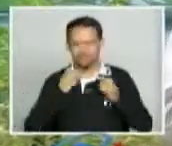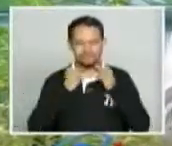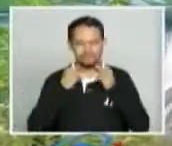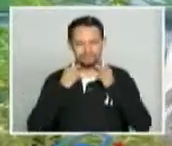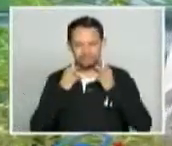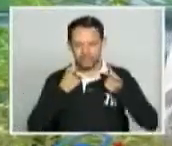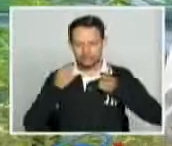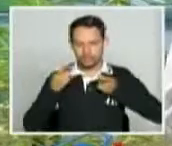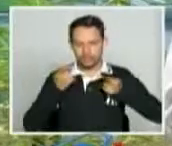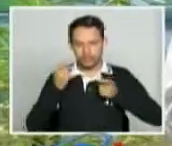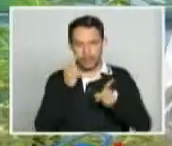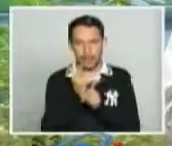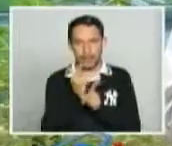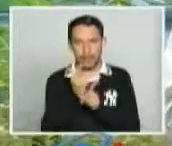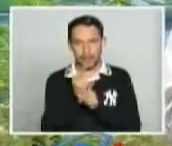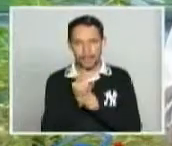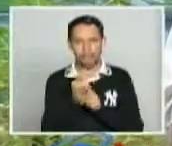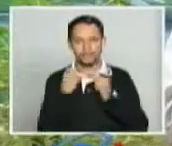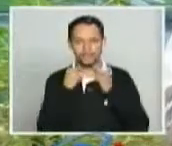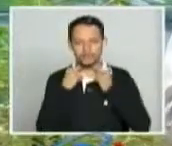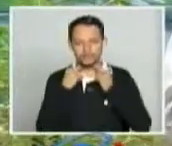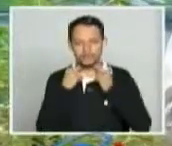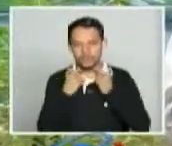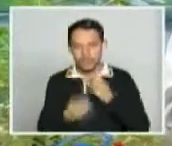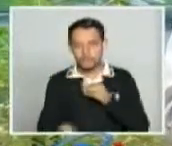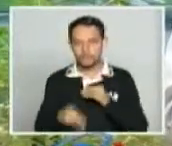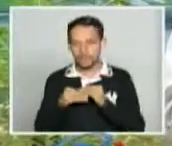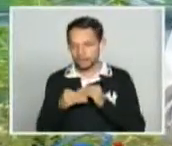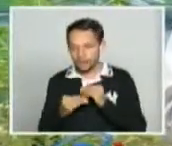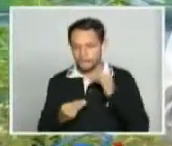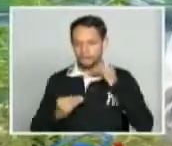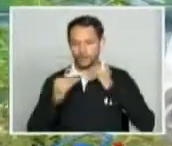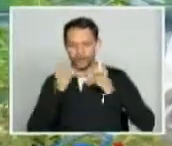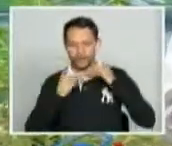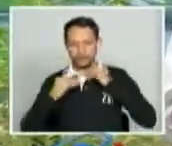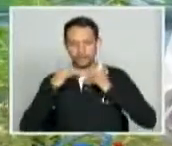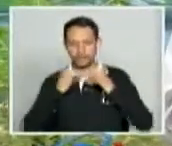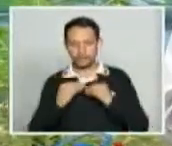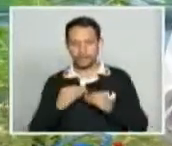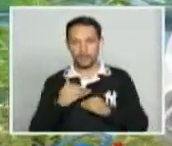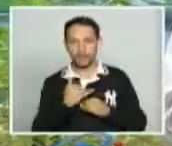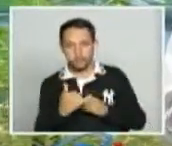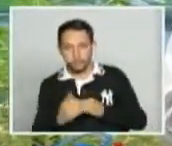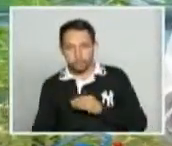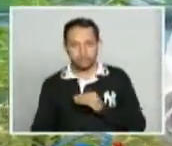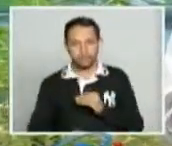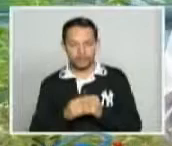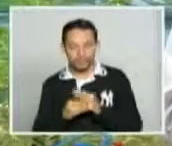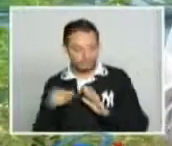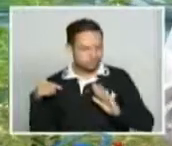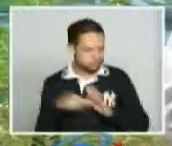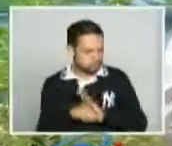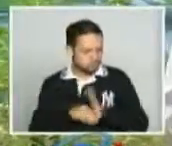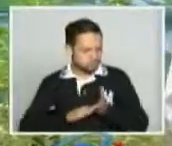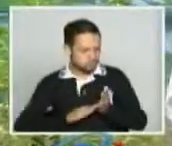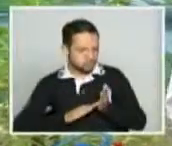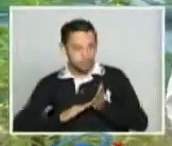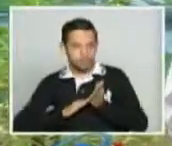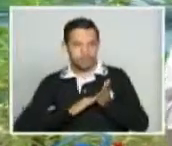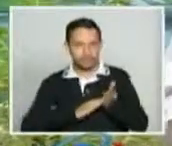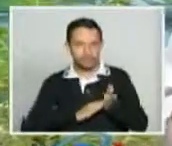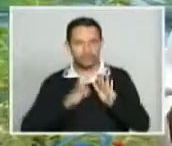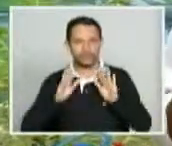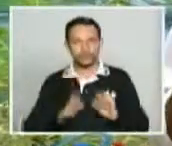del hipotiroidismo, yo tengo que darle lo que no produce esa tiroides. Por eso se